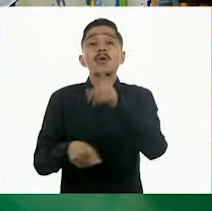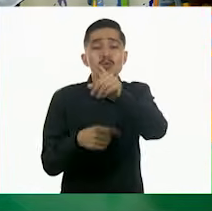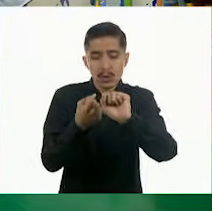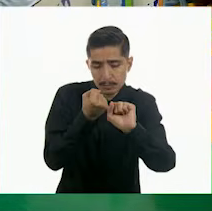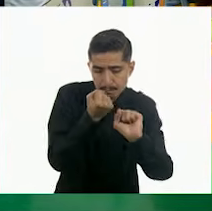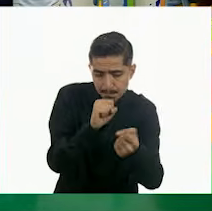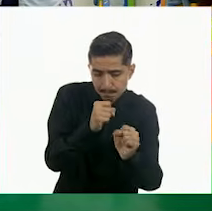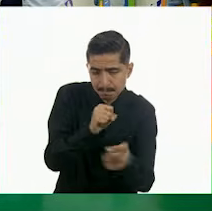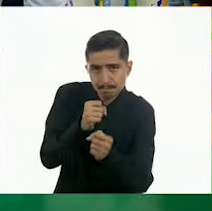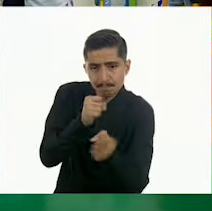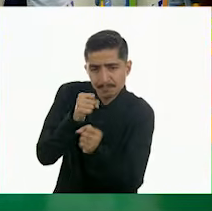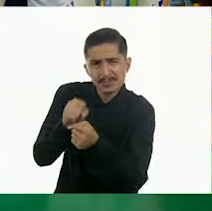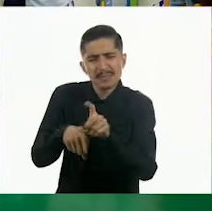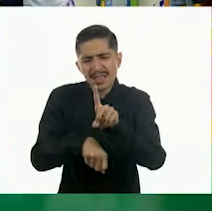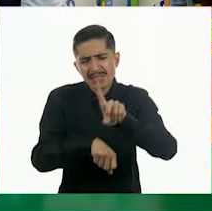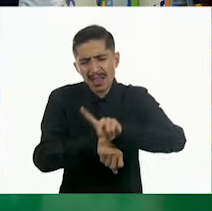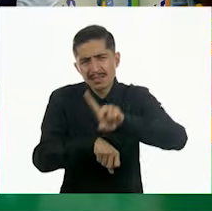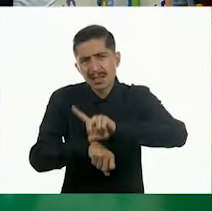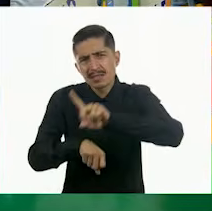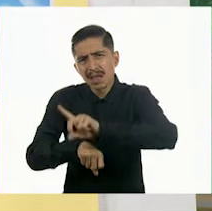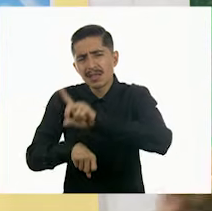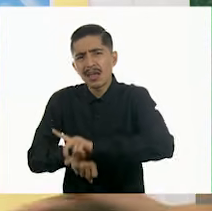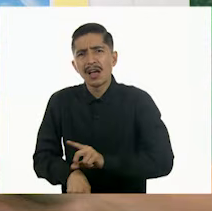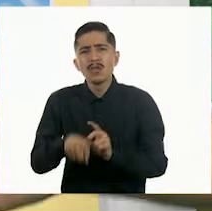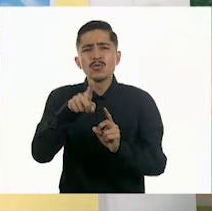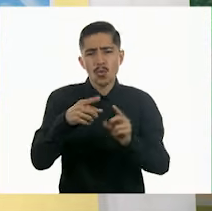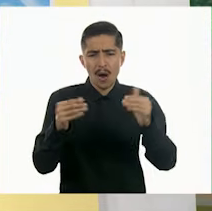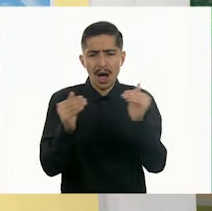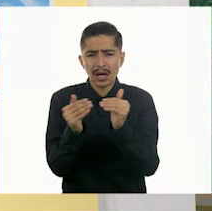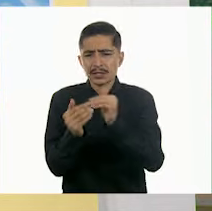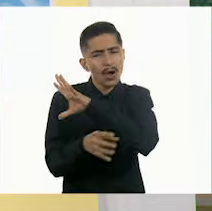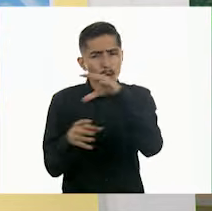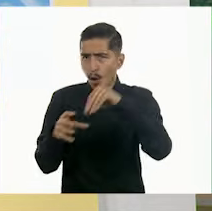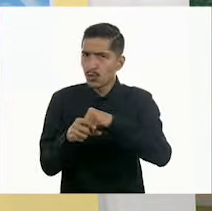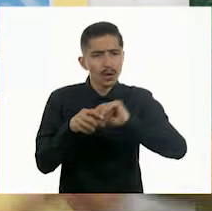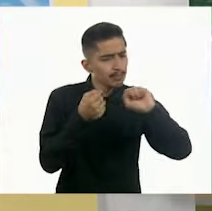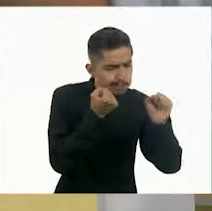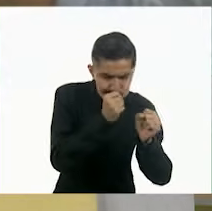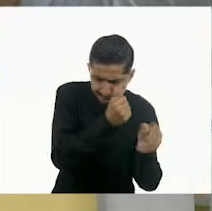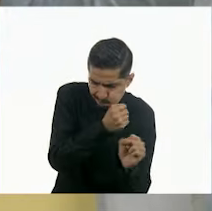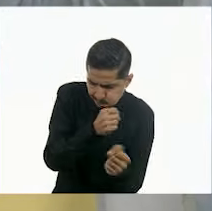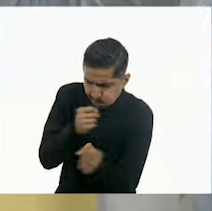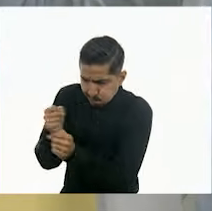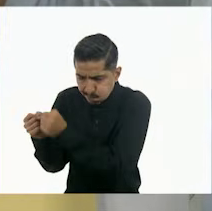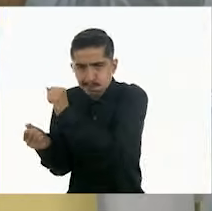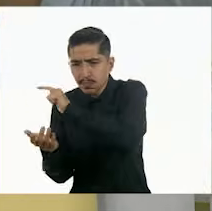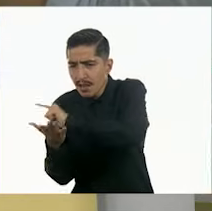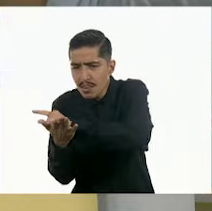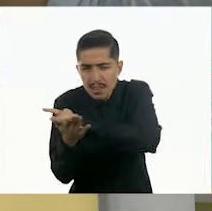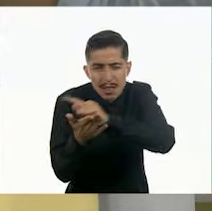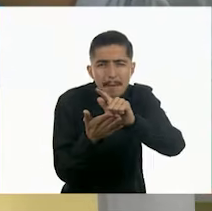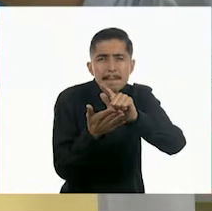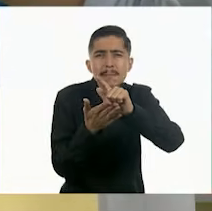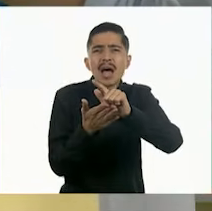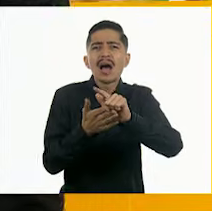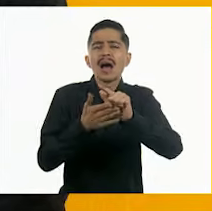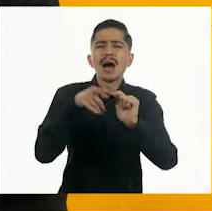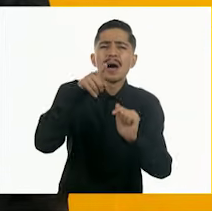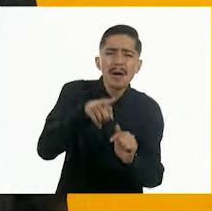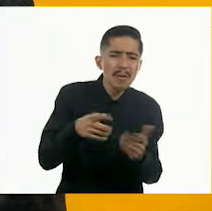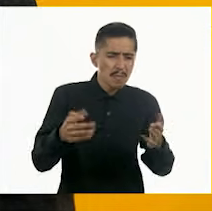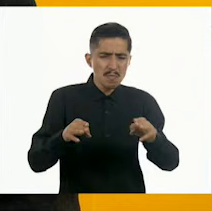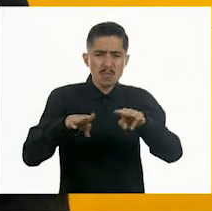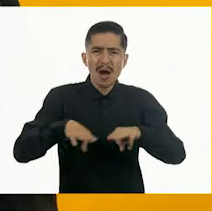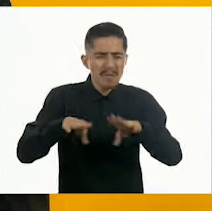limpia diariamente toda tu vivienda y los alrededores. Muy bien. Limpia todos los muebles y